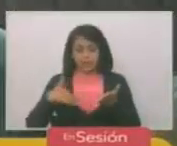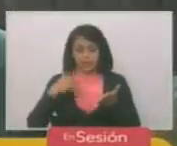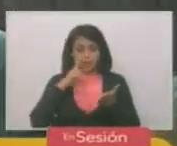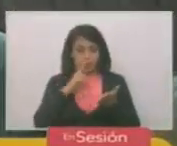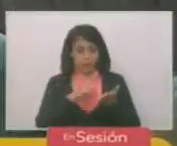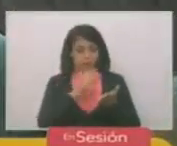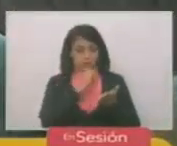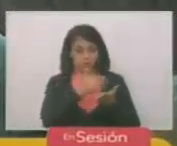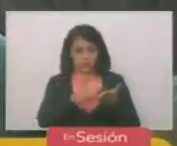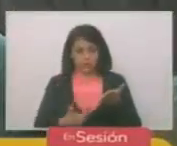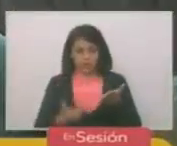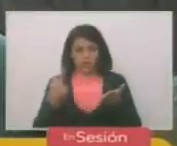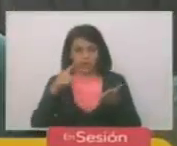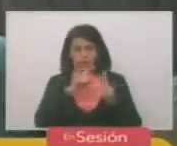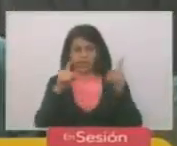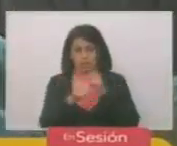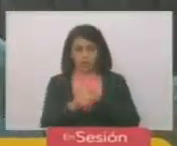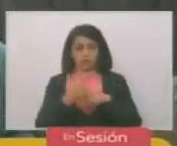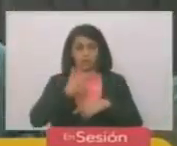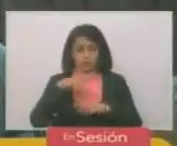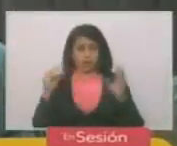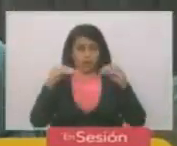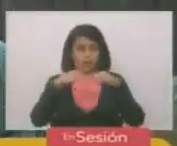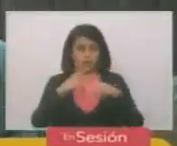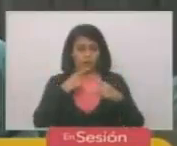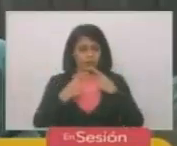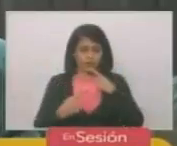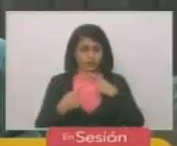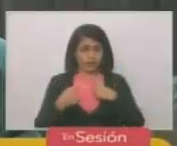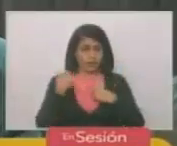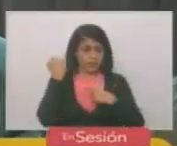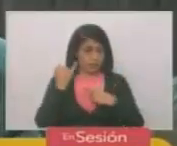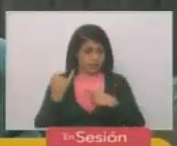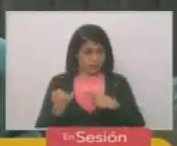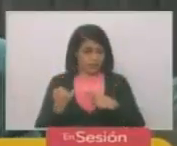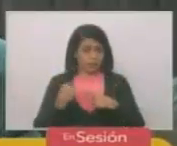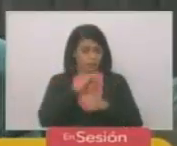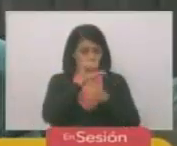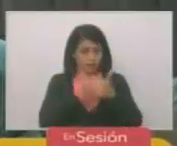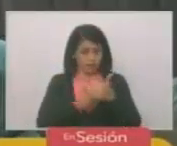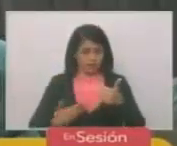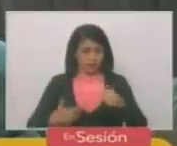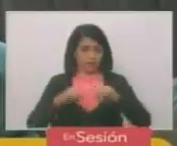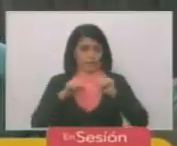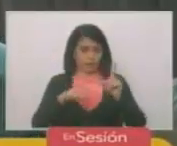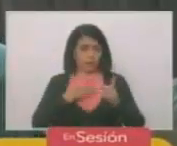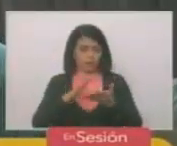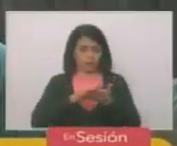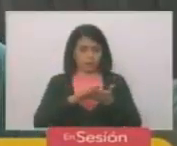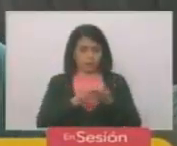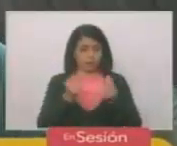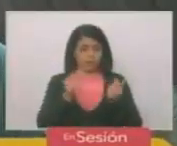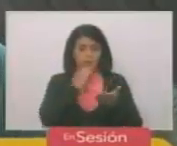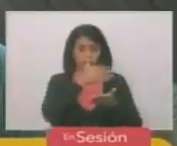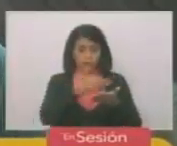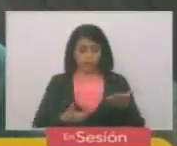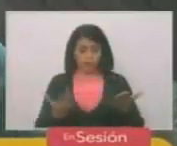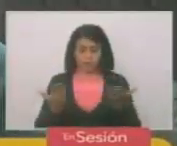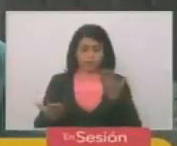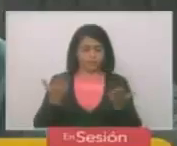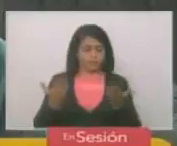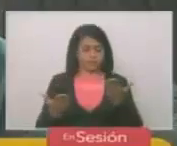informe, a ver qué redacción se propone. Nosotros estamos de acuerdo con la observación que hace la ciudadana vicepresidenta, pero creemos que eso se puede resolver con, si tenemos el informe a la mano y es más